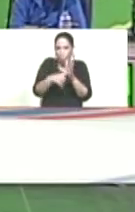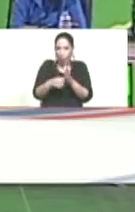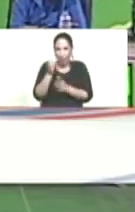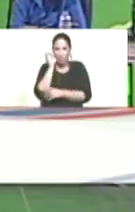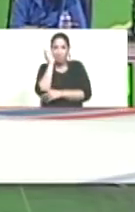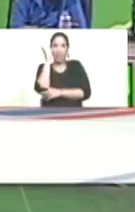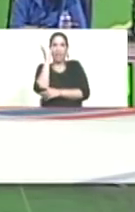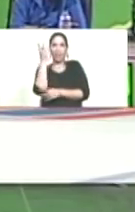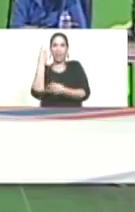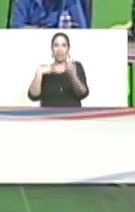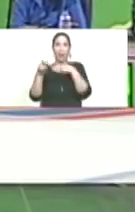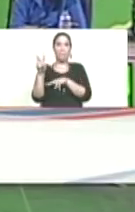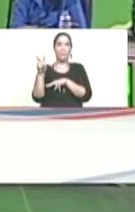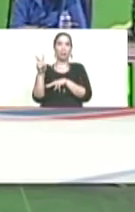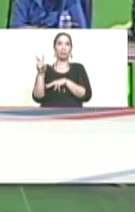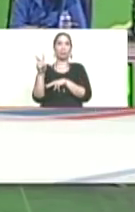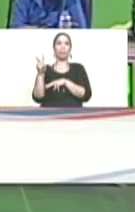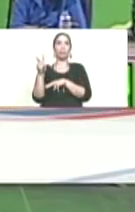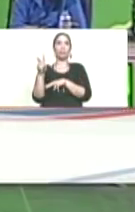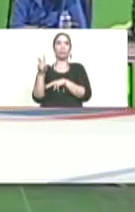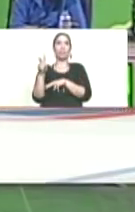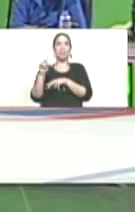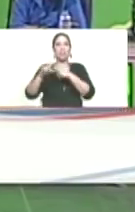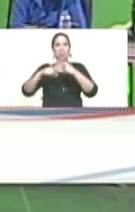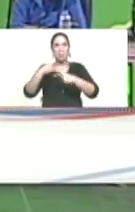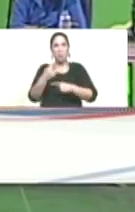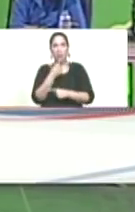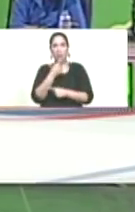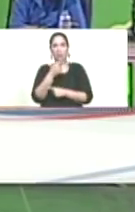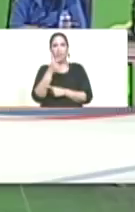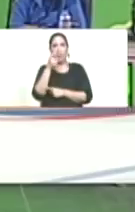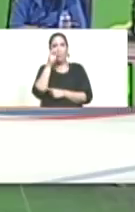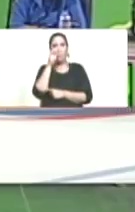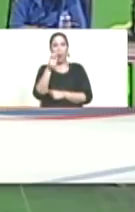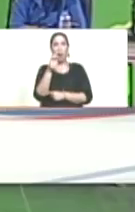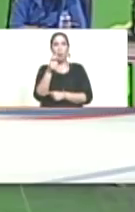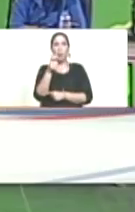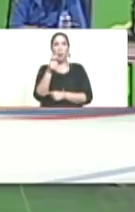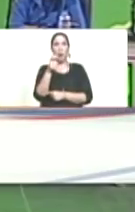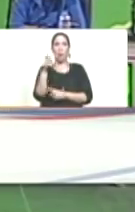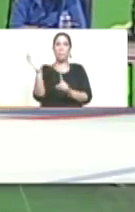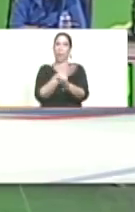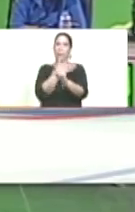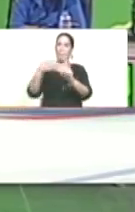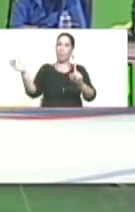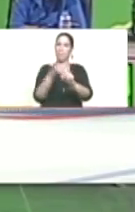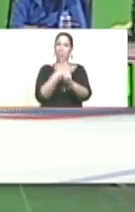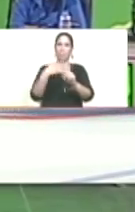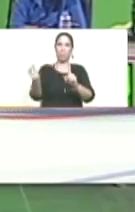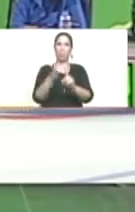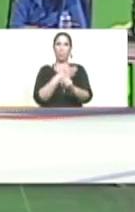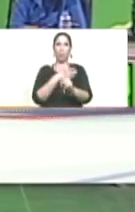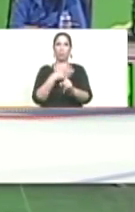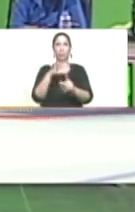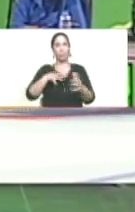trampa para voltearle al pueblo su mejoría, para voltearle al pueblo su